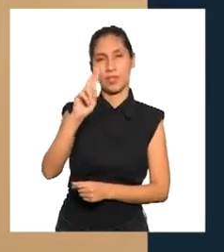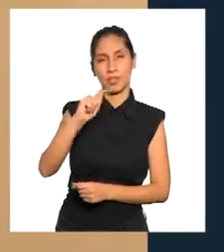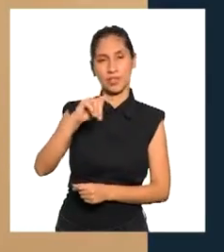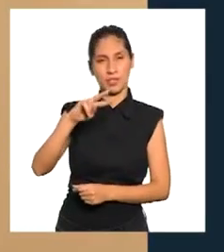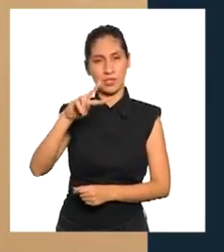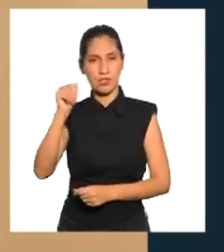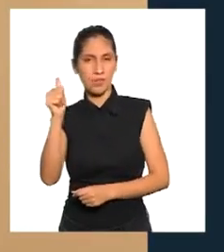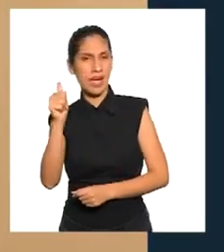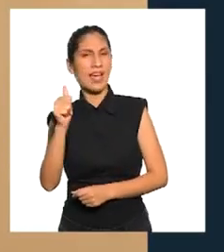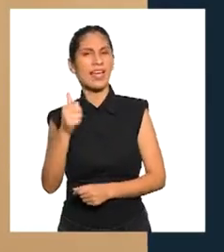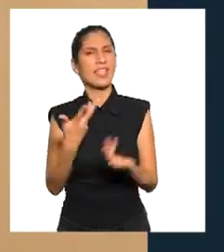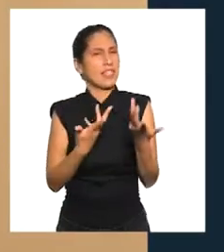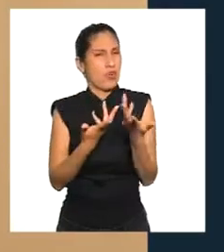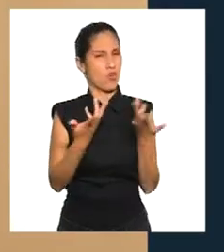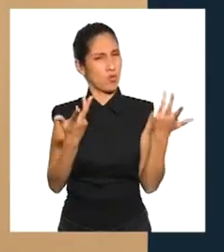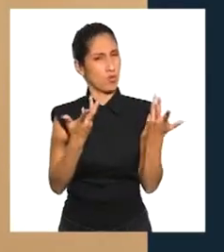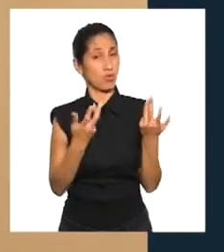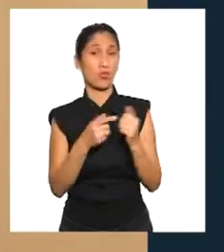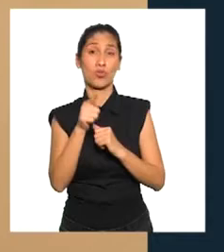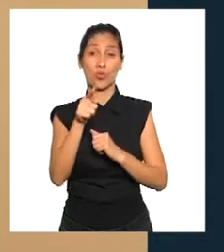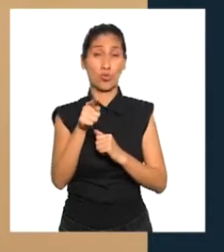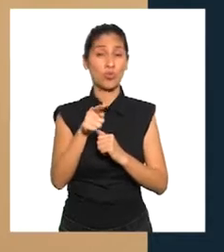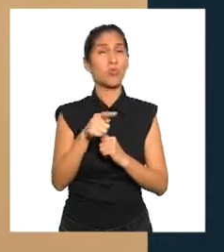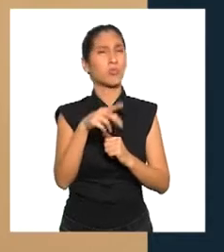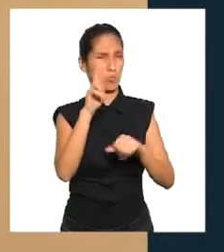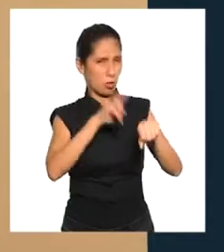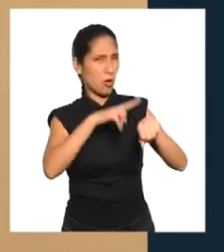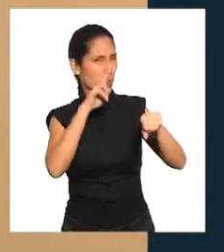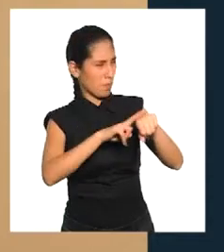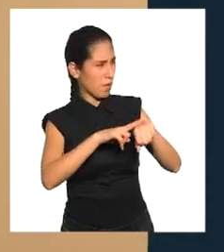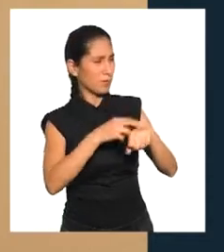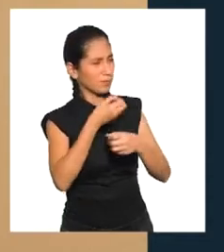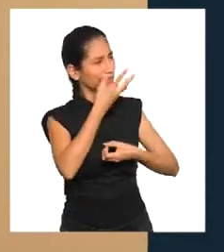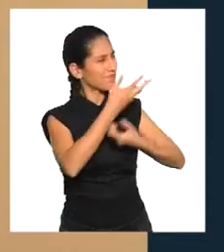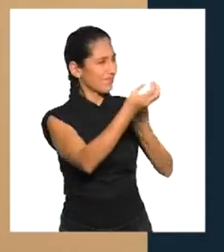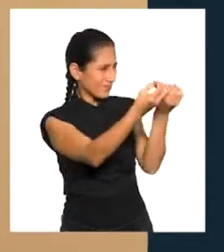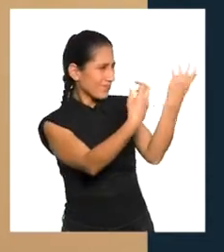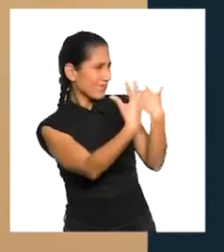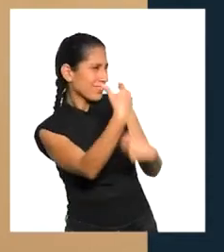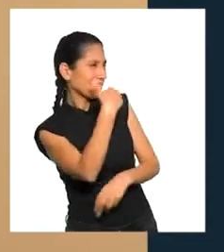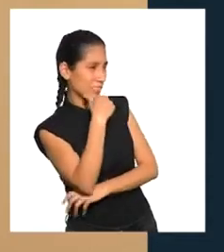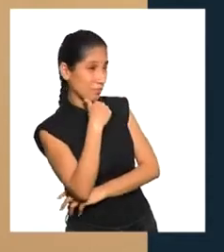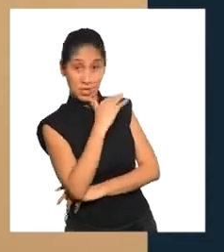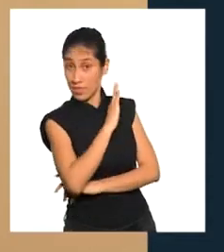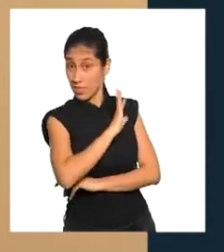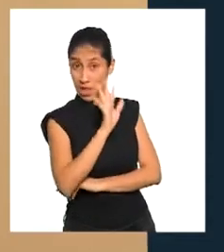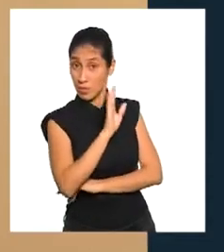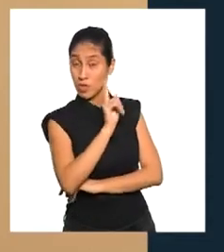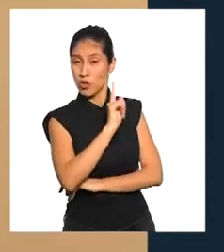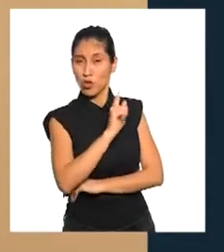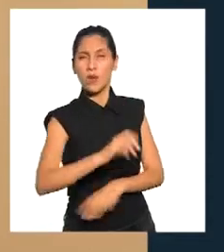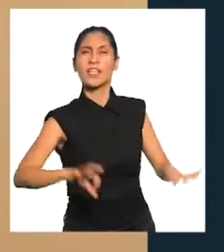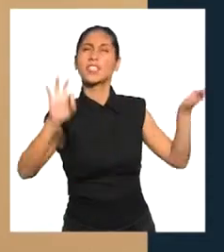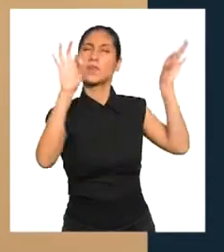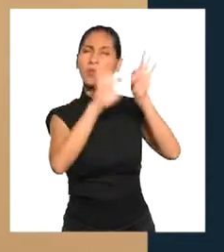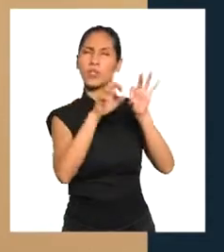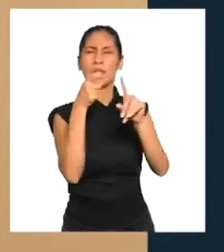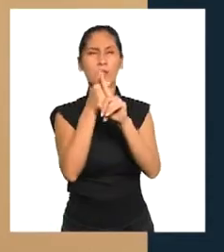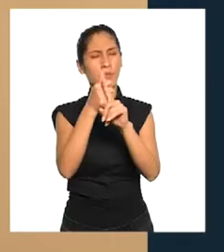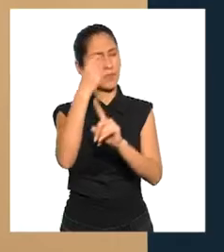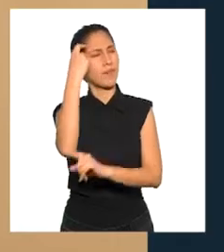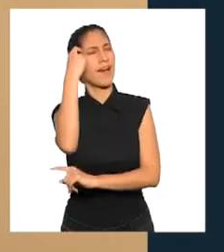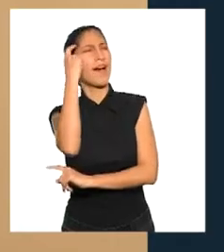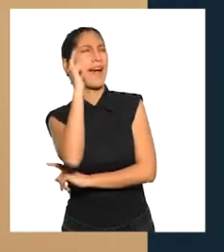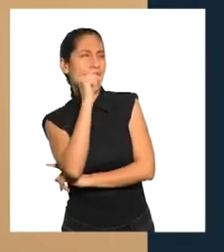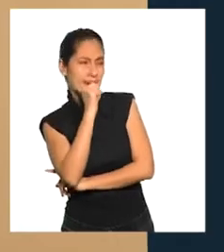es mucho más que solo mostrar disposición para dialogar. es reconocer con neutralidad